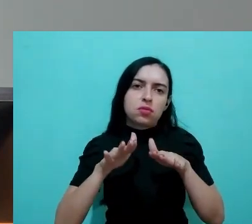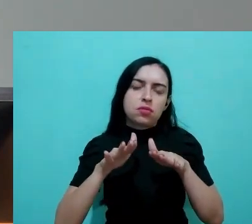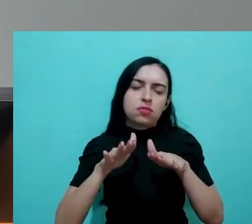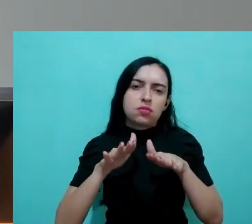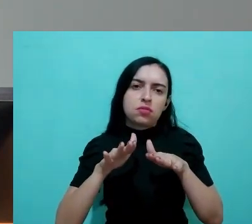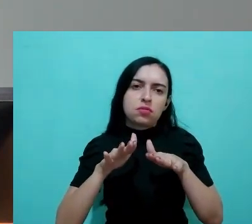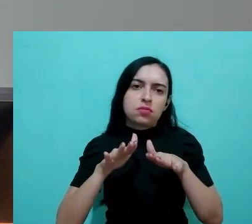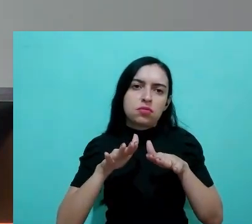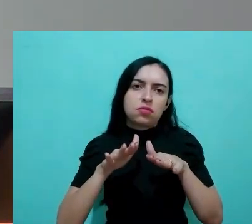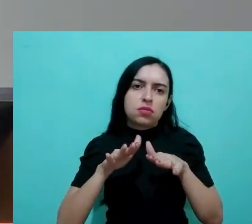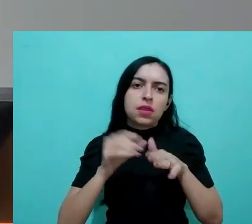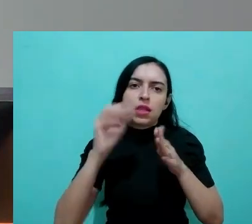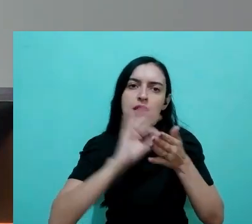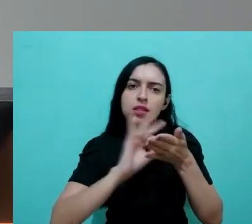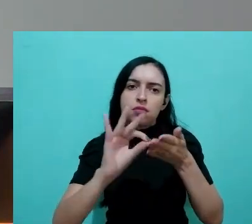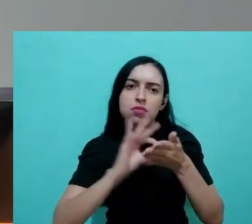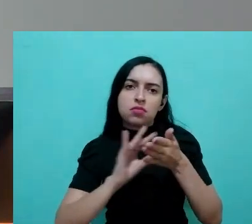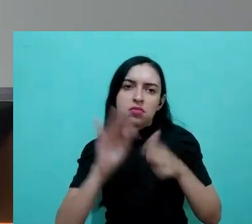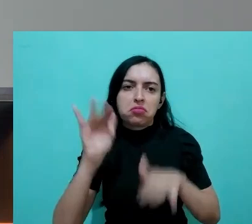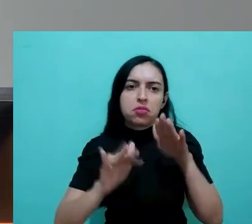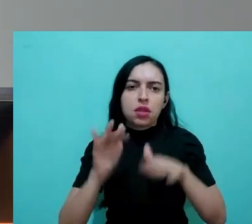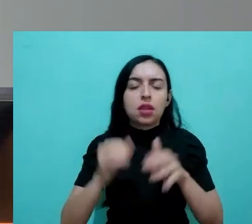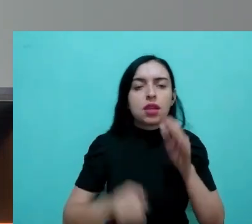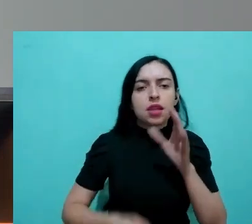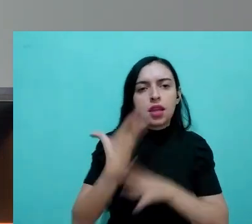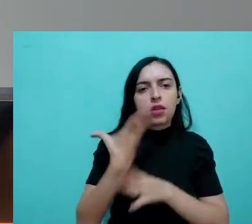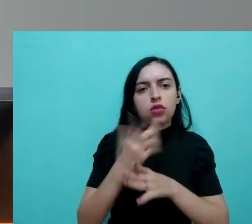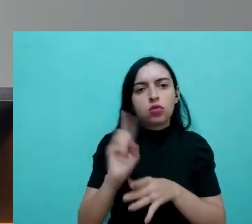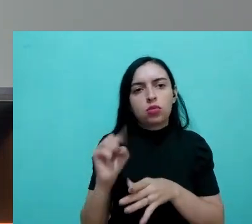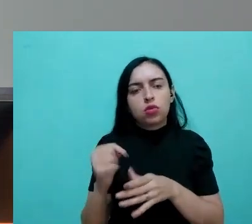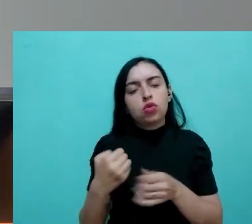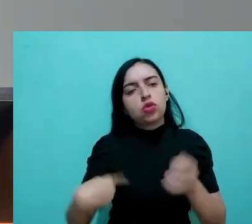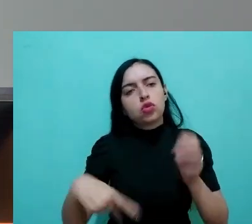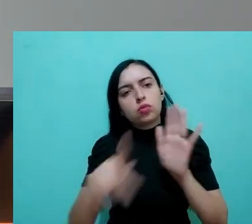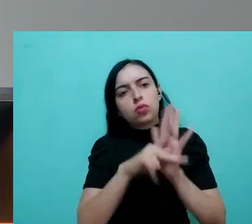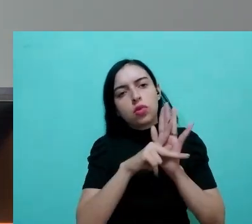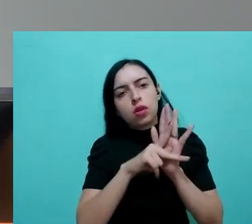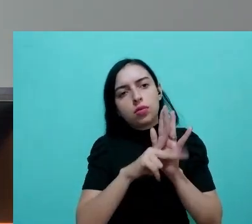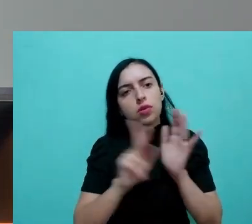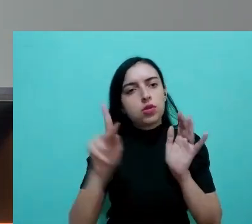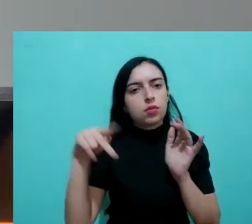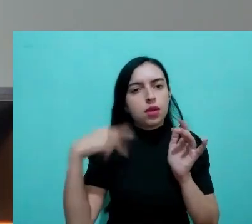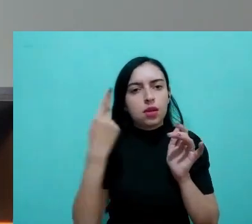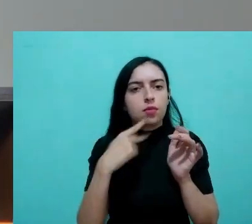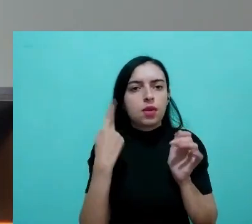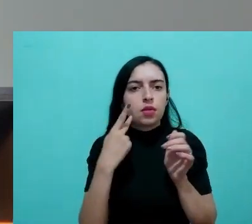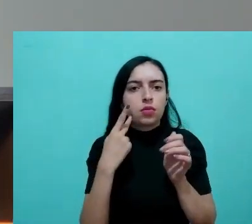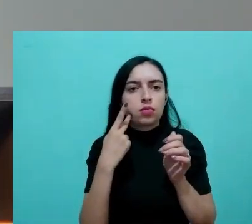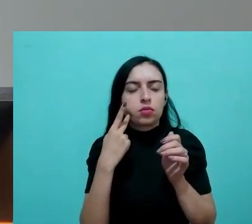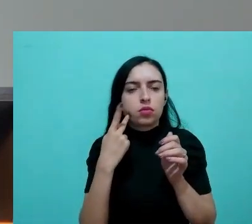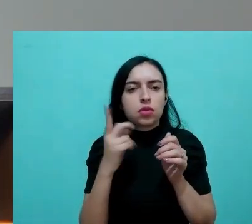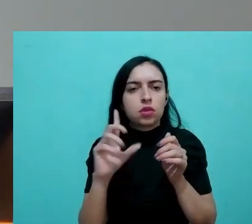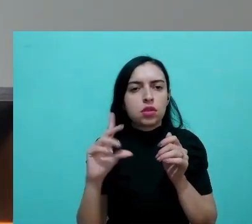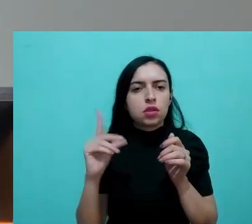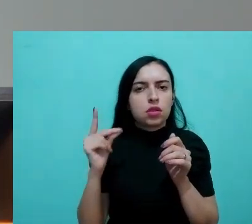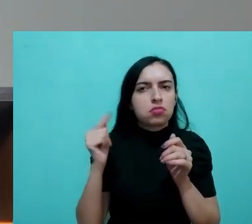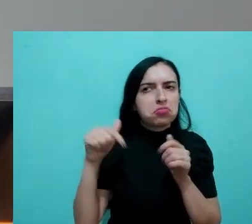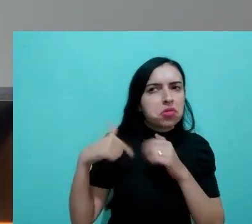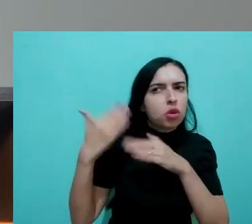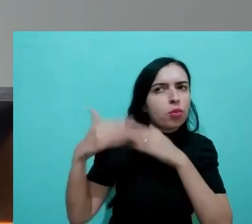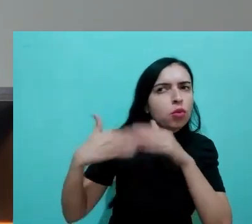menos escritas, más o menos inventadas por los propios parlamentos. De modo que después de la